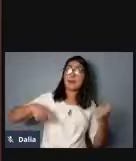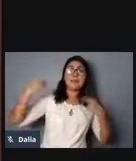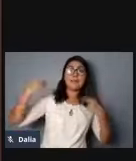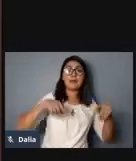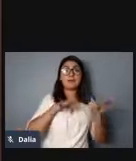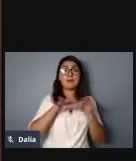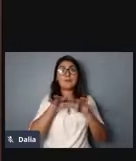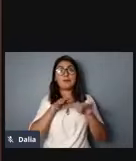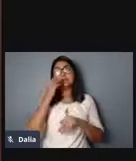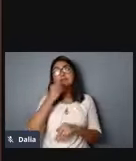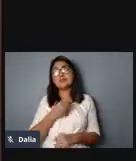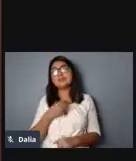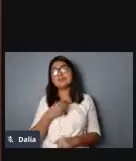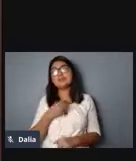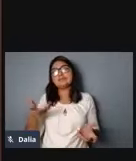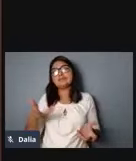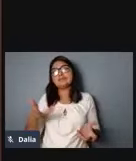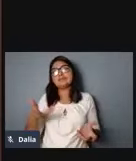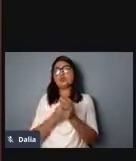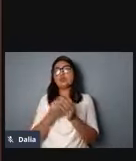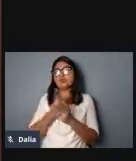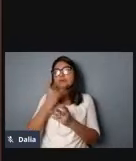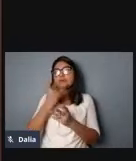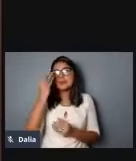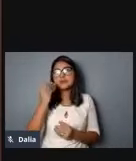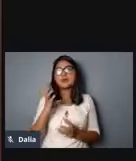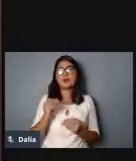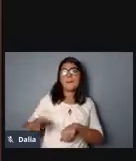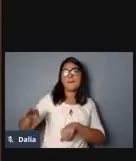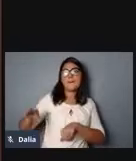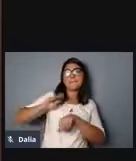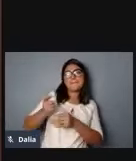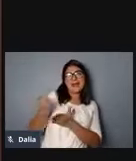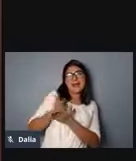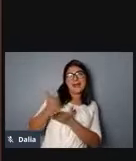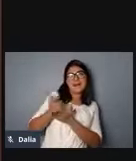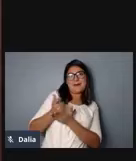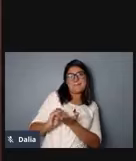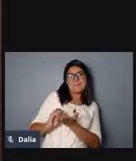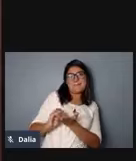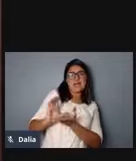ni porque me paguen más o me paguen menos. Hace un tiempo